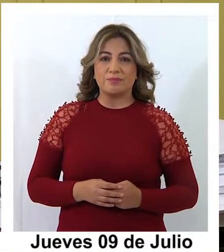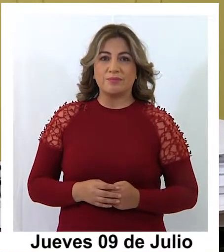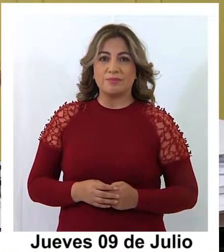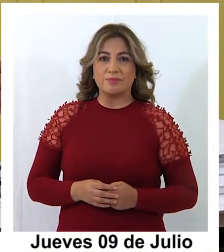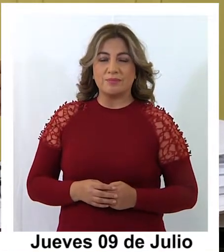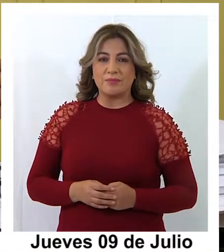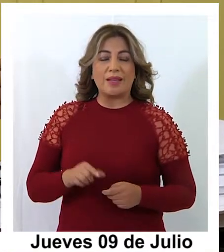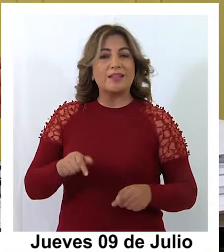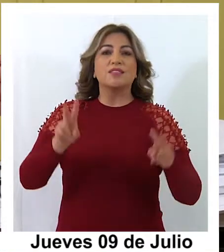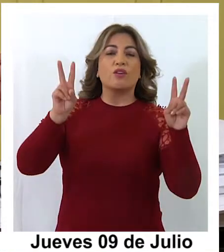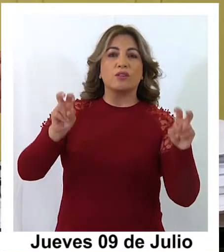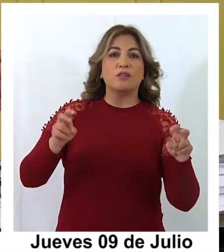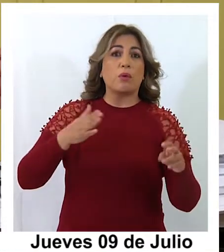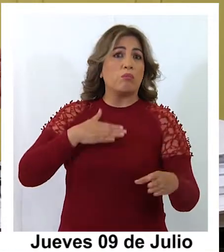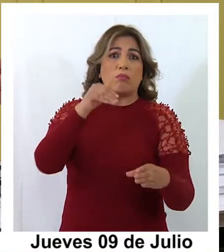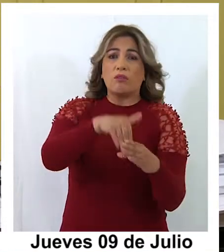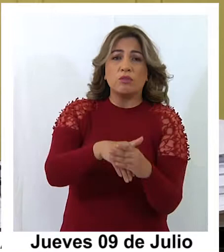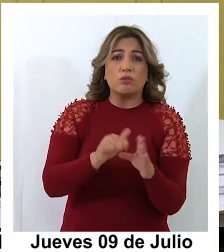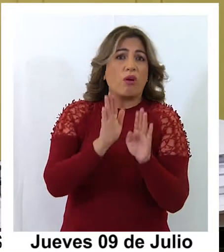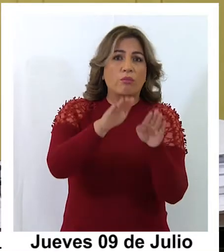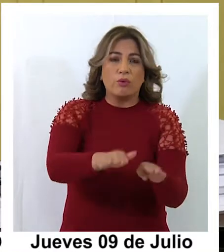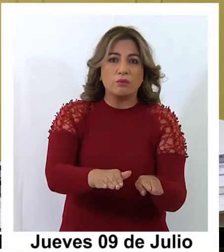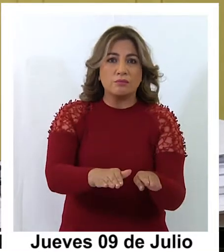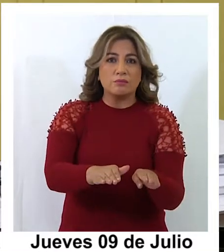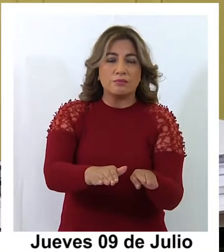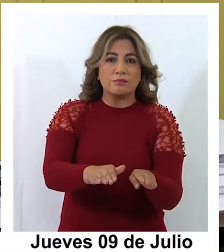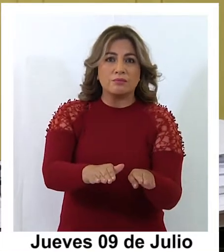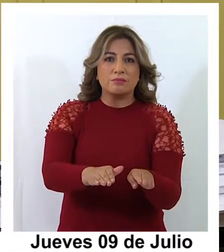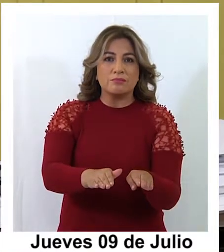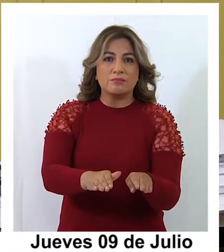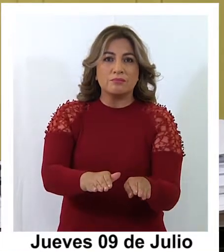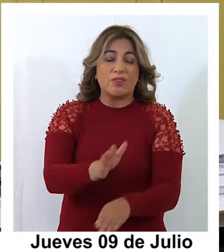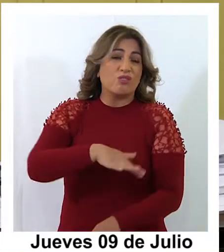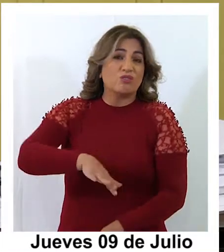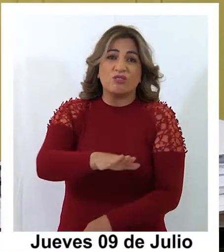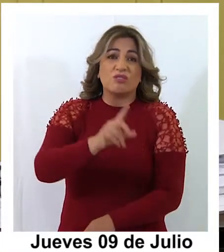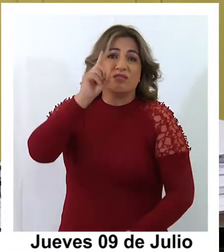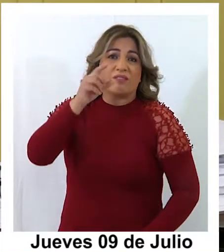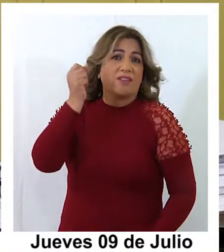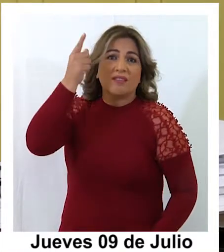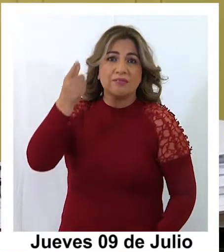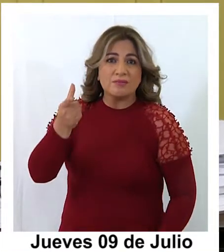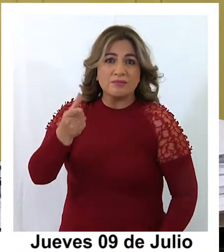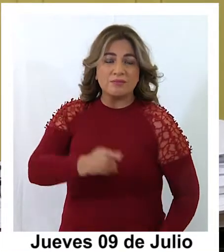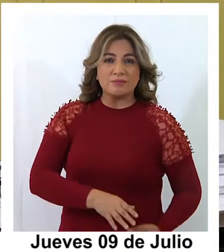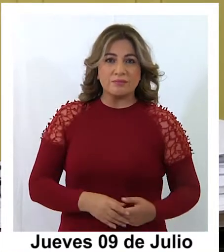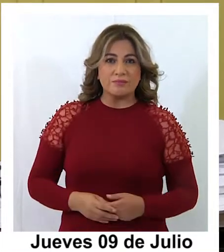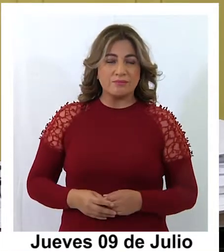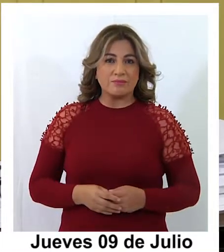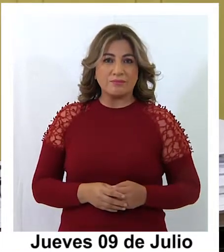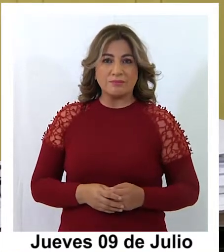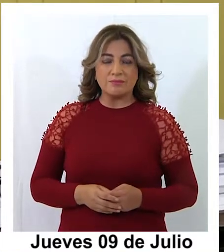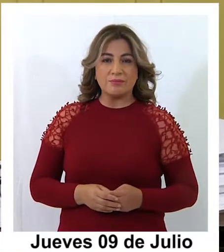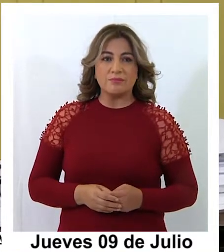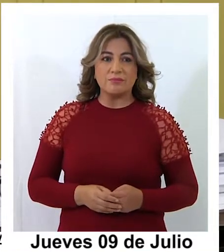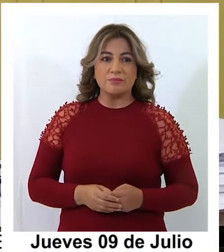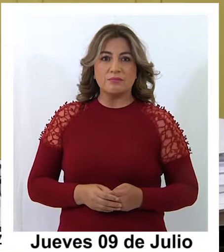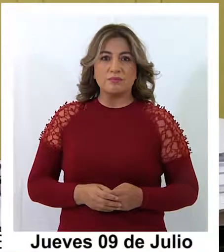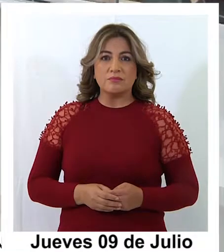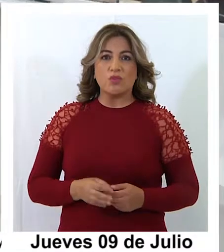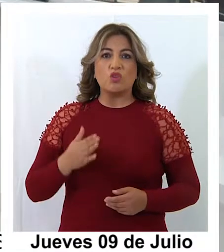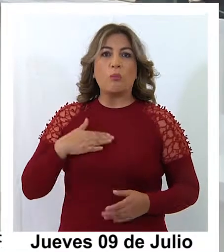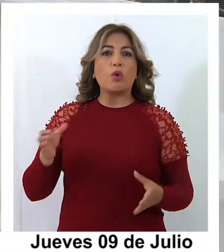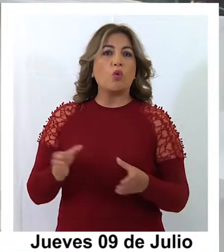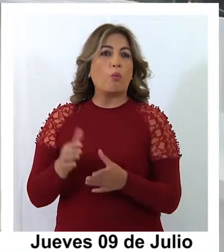Eso es con respecto a mi votación, una cuestión de consecuencia lógica, no de orden de